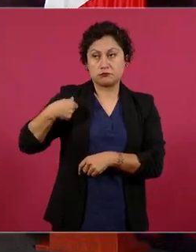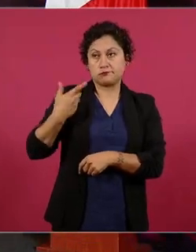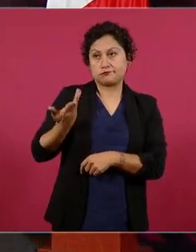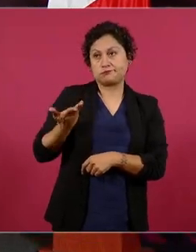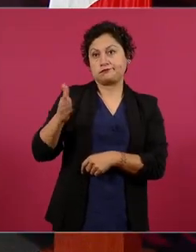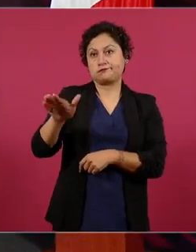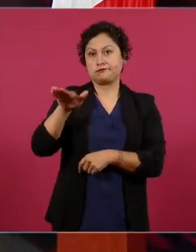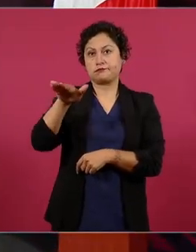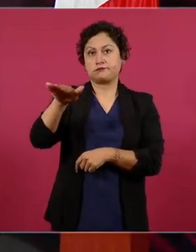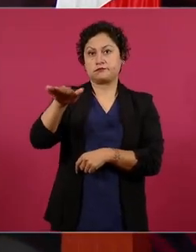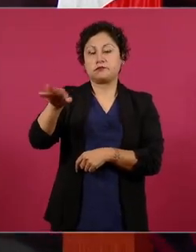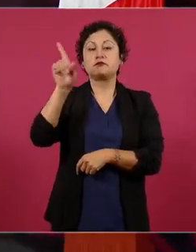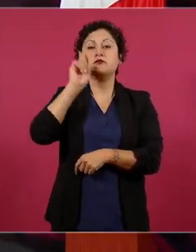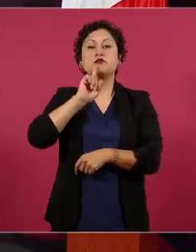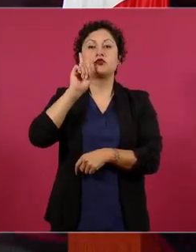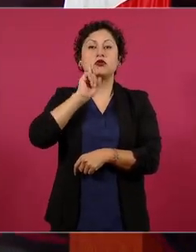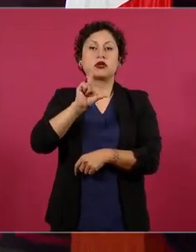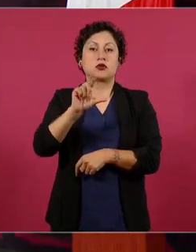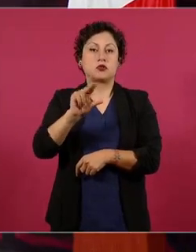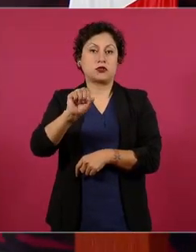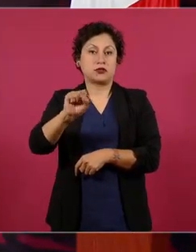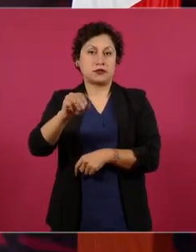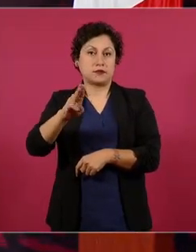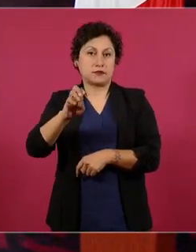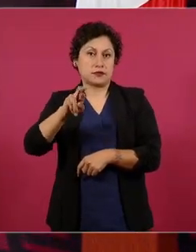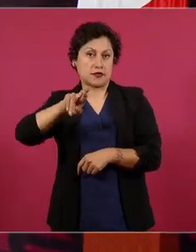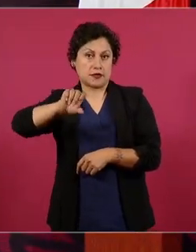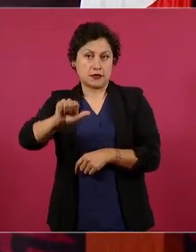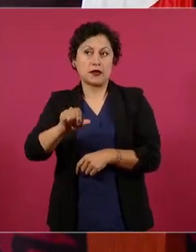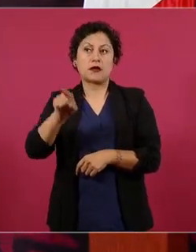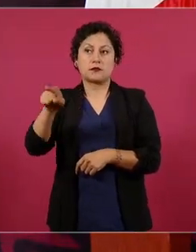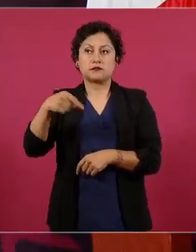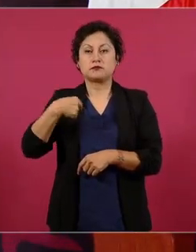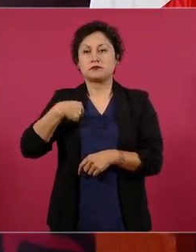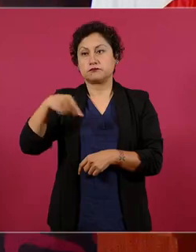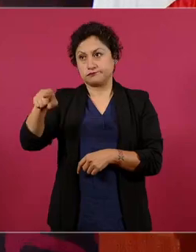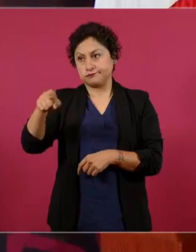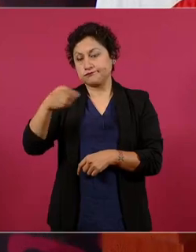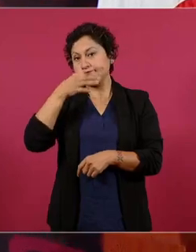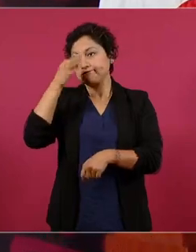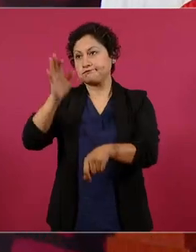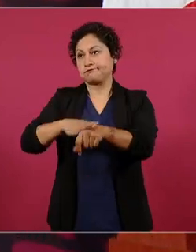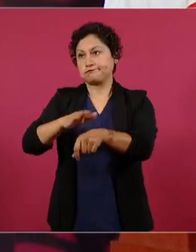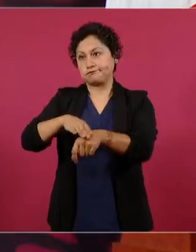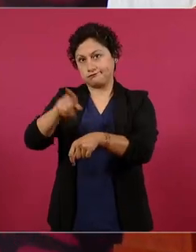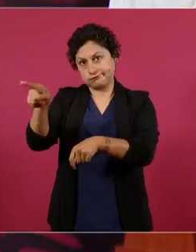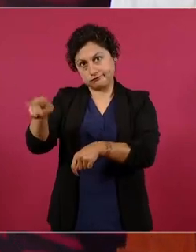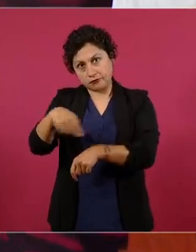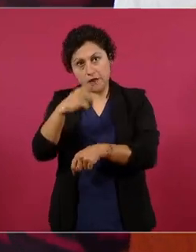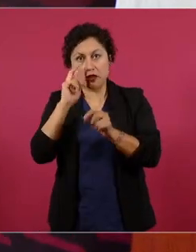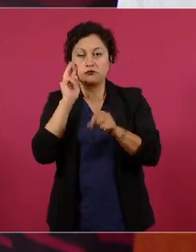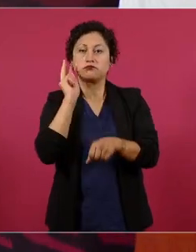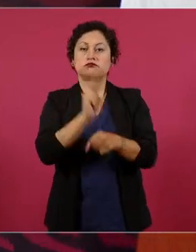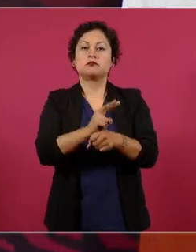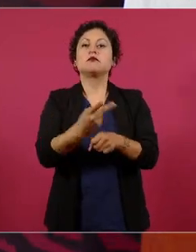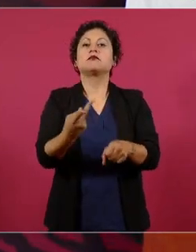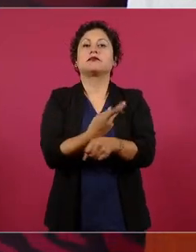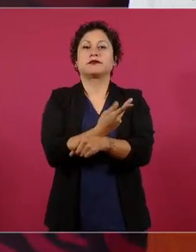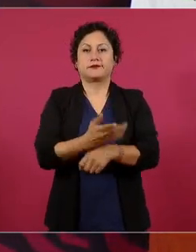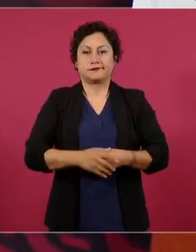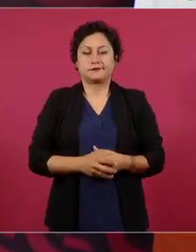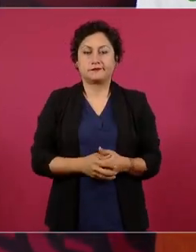a Luisa María Alcalde, que atienda esto, que vea qué está